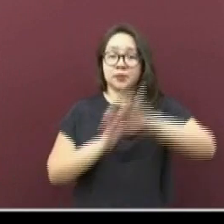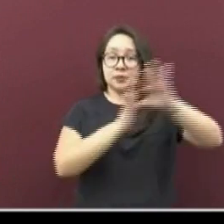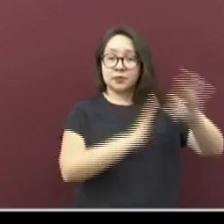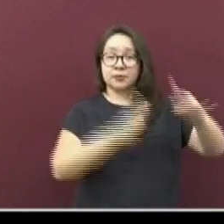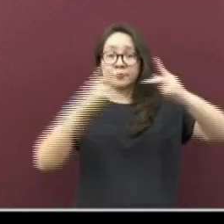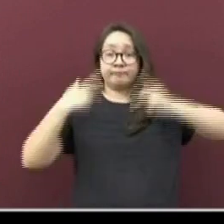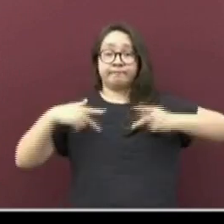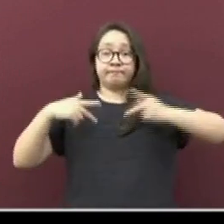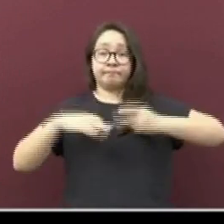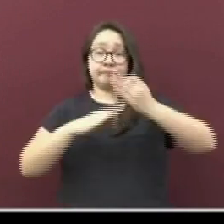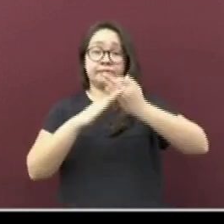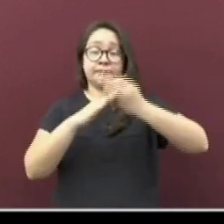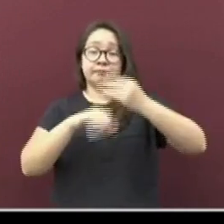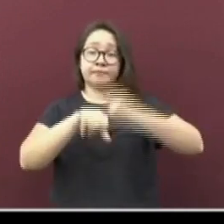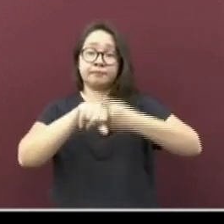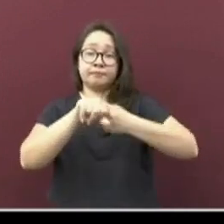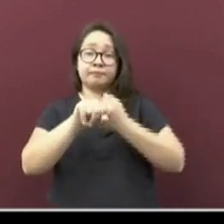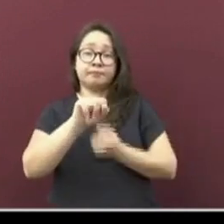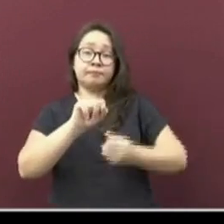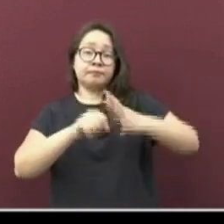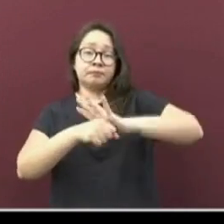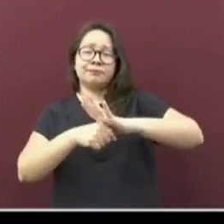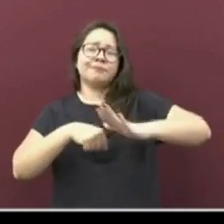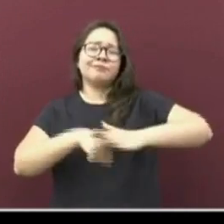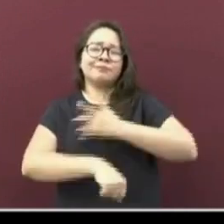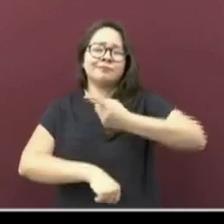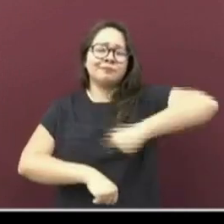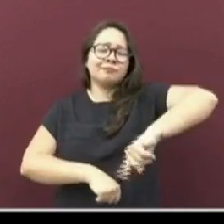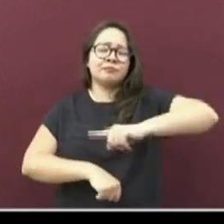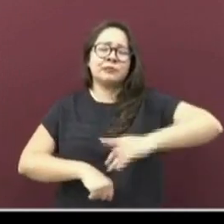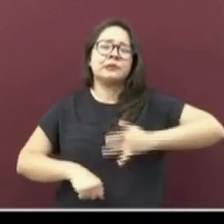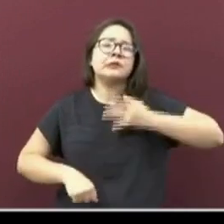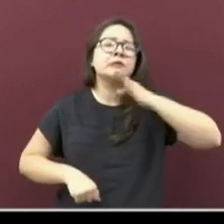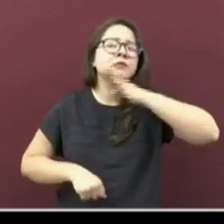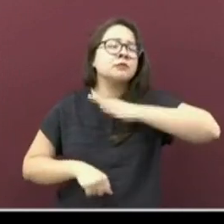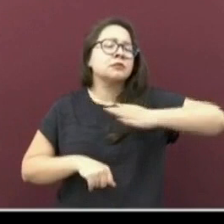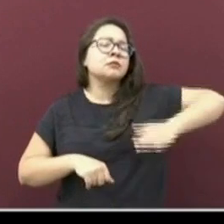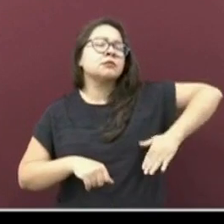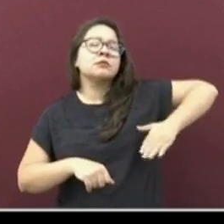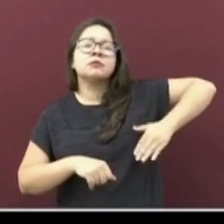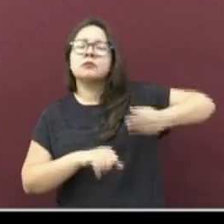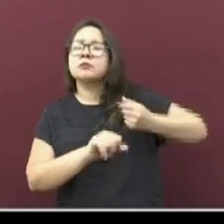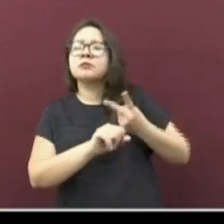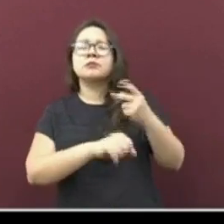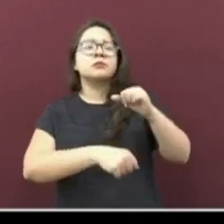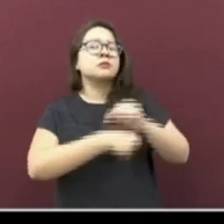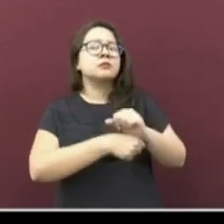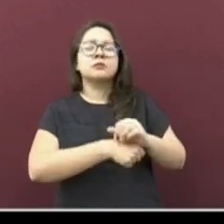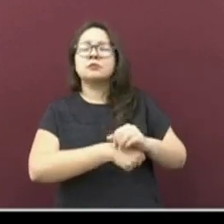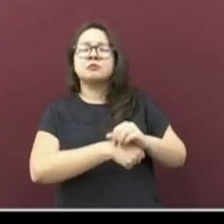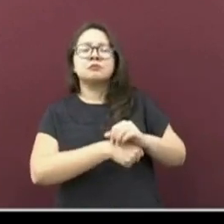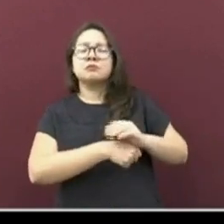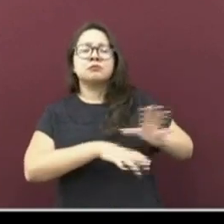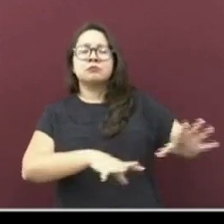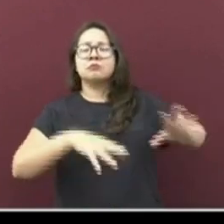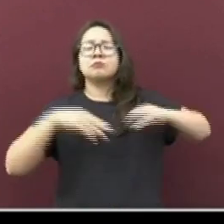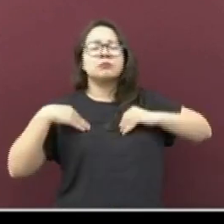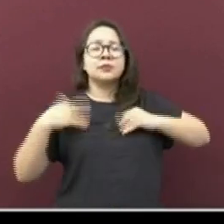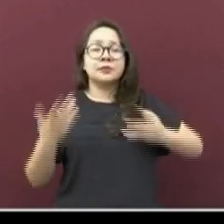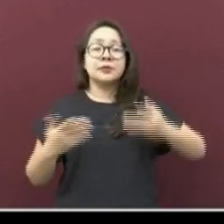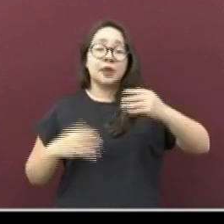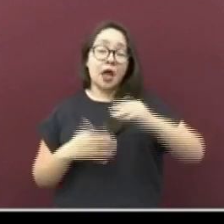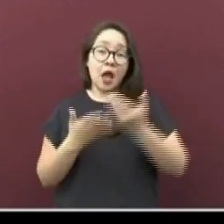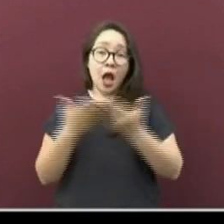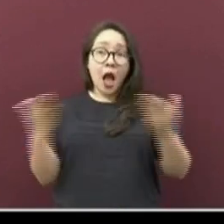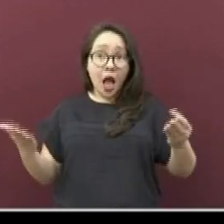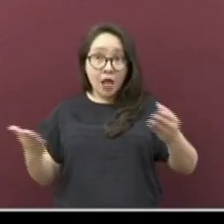pacientes que se consideran activos, dado que desarrollaron la enfermedad en el transcurso de dos últimas semanas, hoy